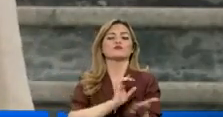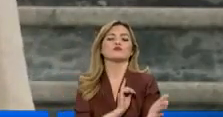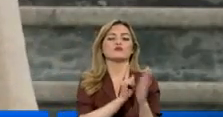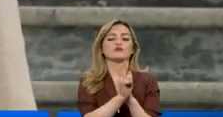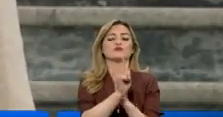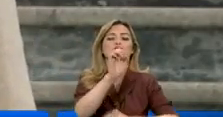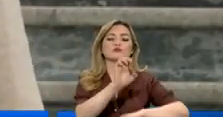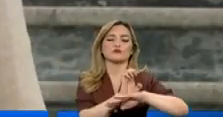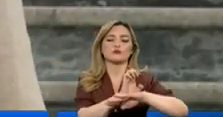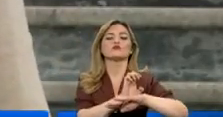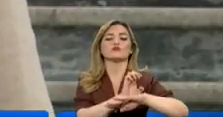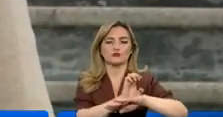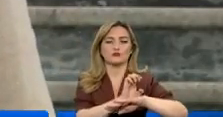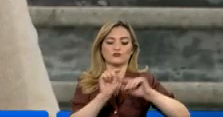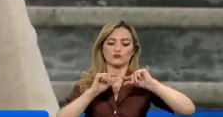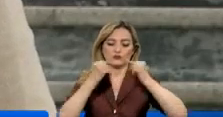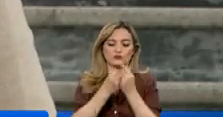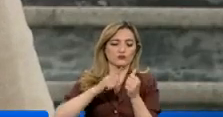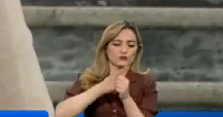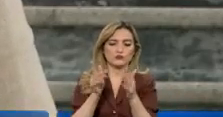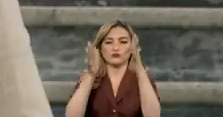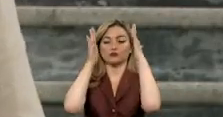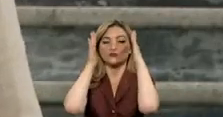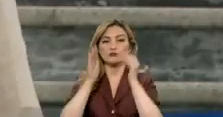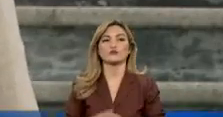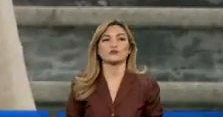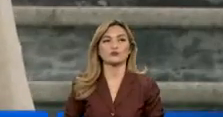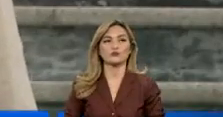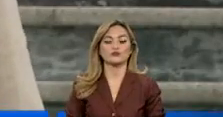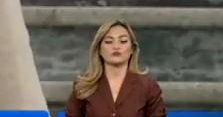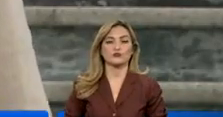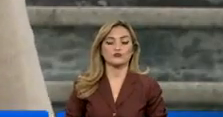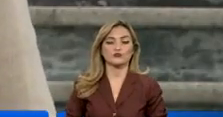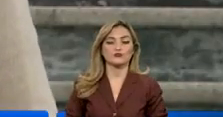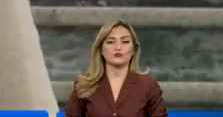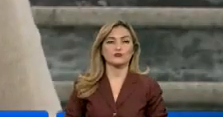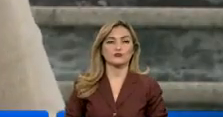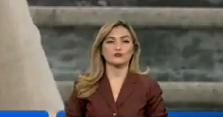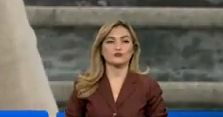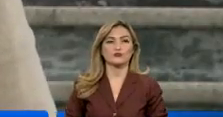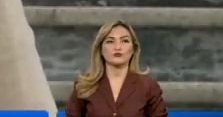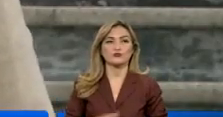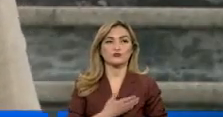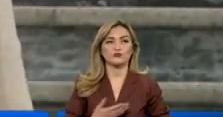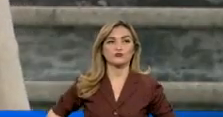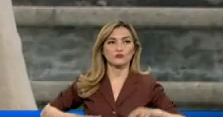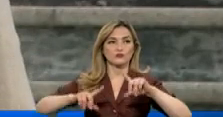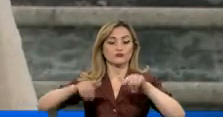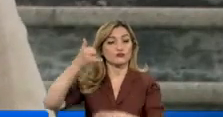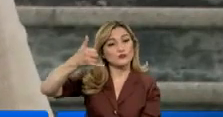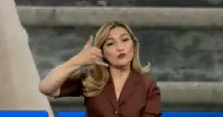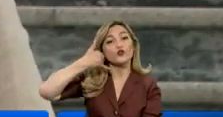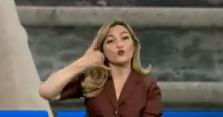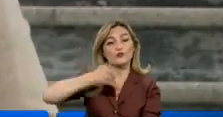serán entregados a los grupos prioritarios. La llamada que recibió el primer mandatario fue